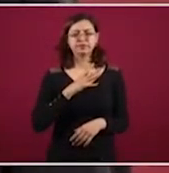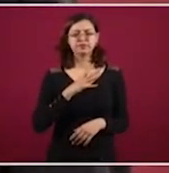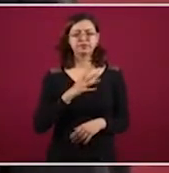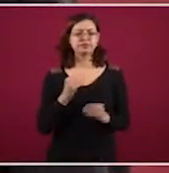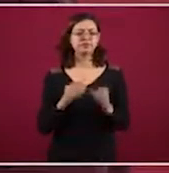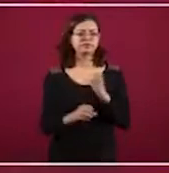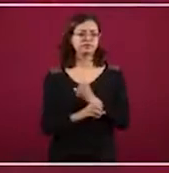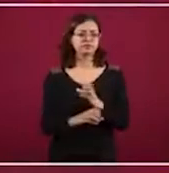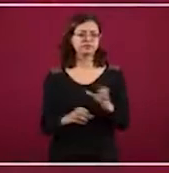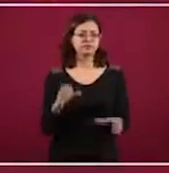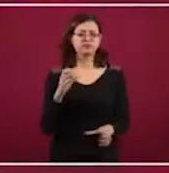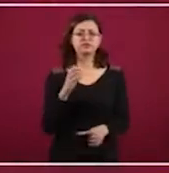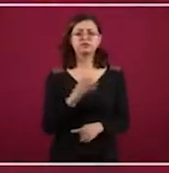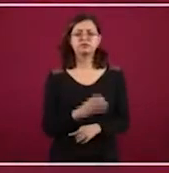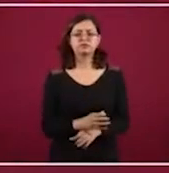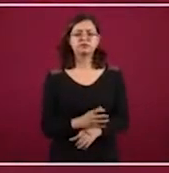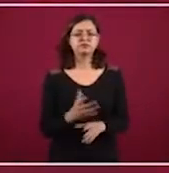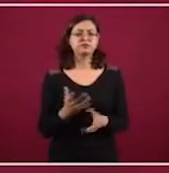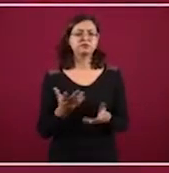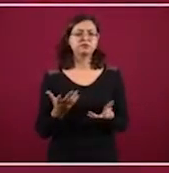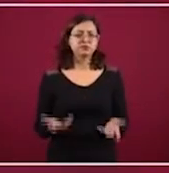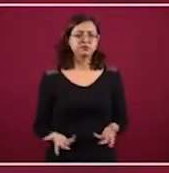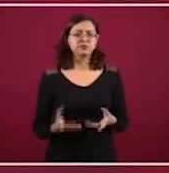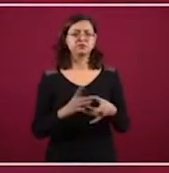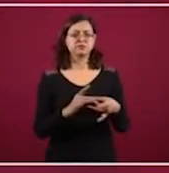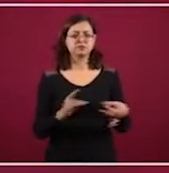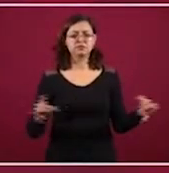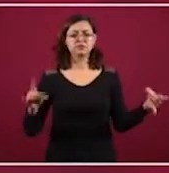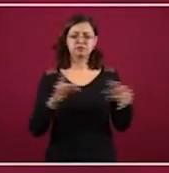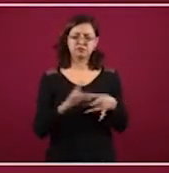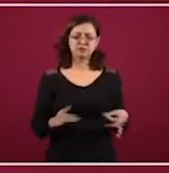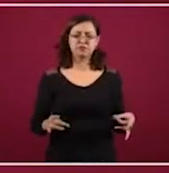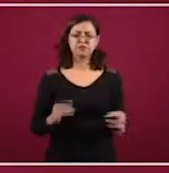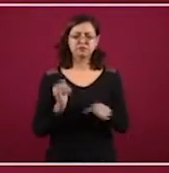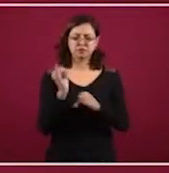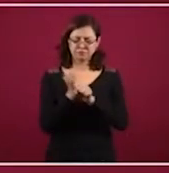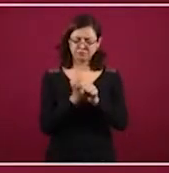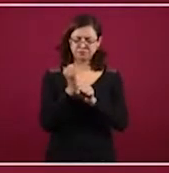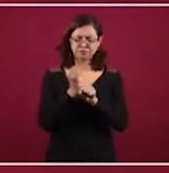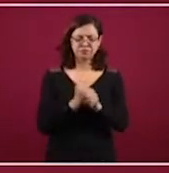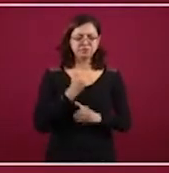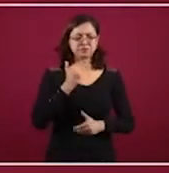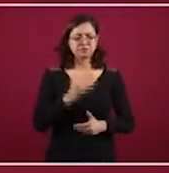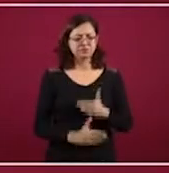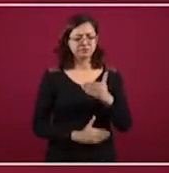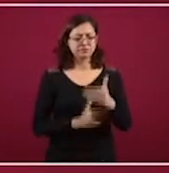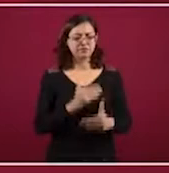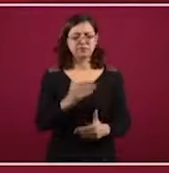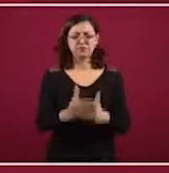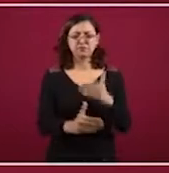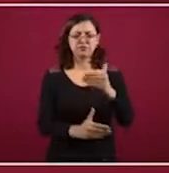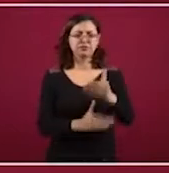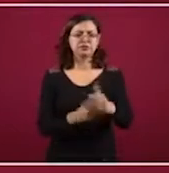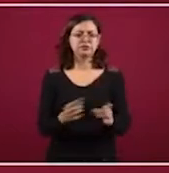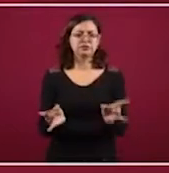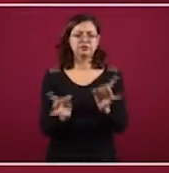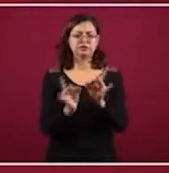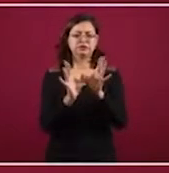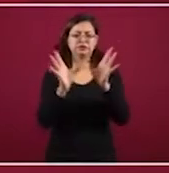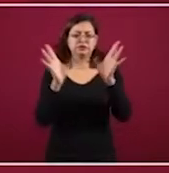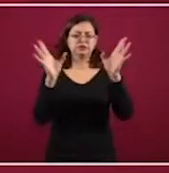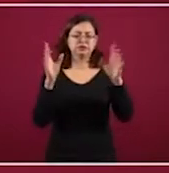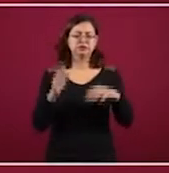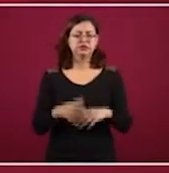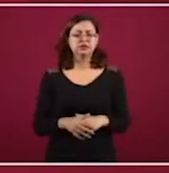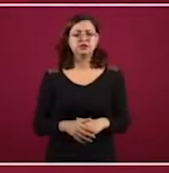muchas cosas que decirles, se está avanzando mucho en la investigación sobre estos